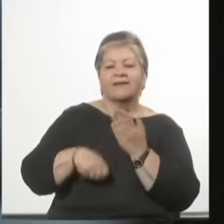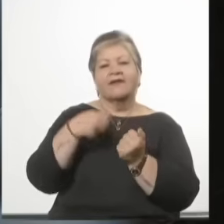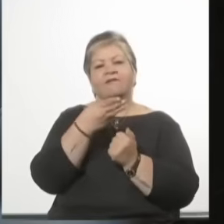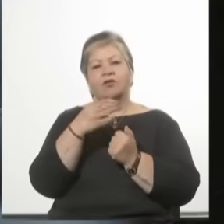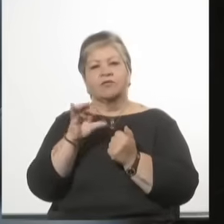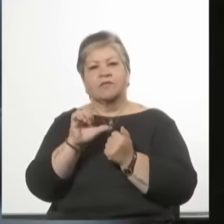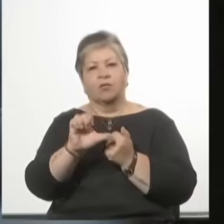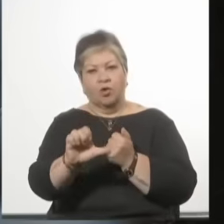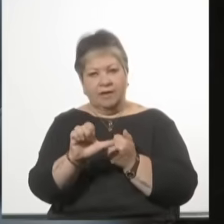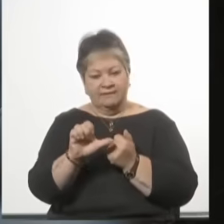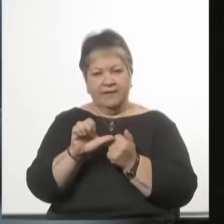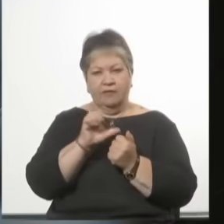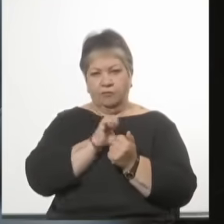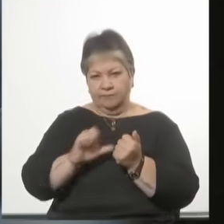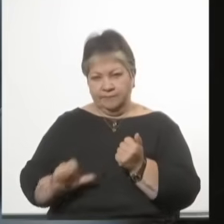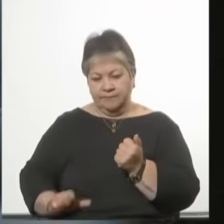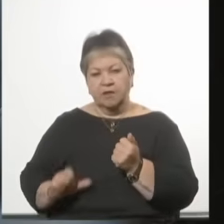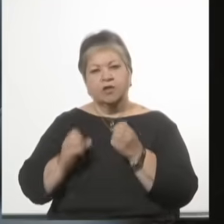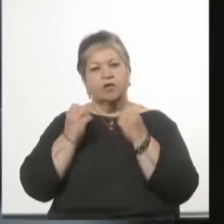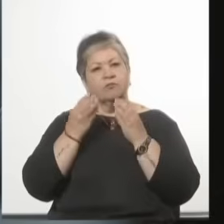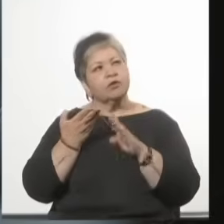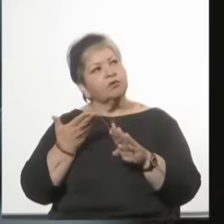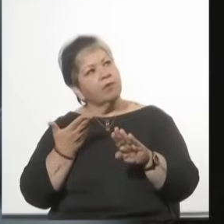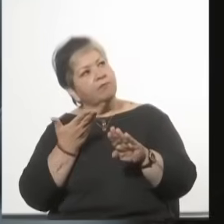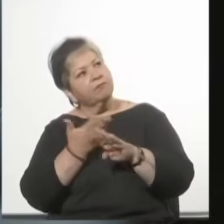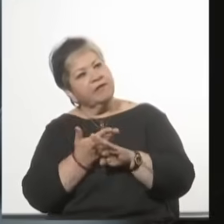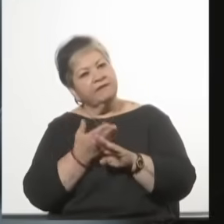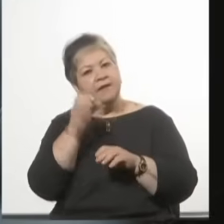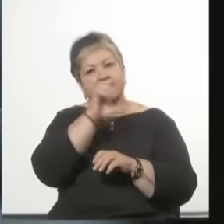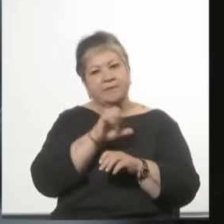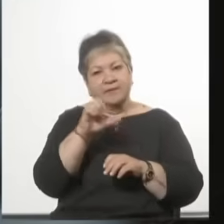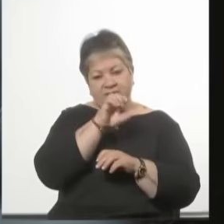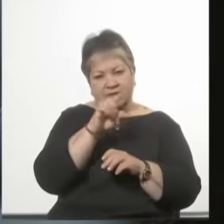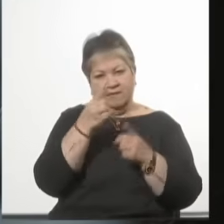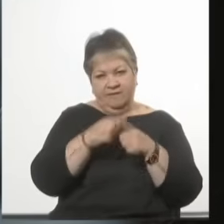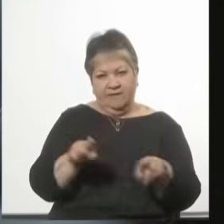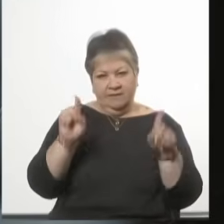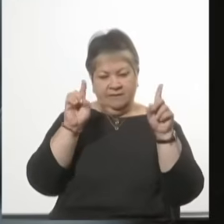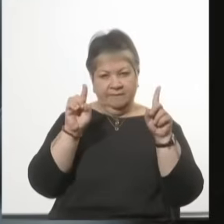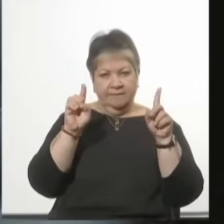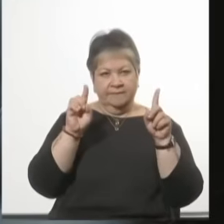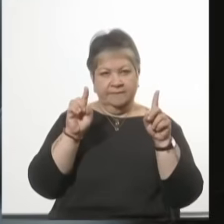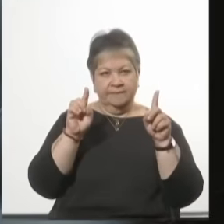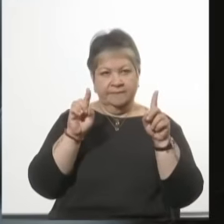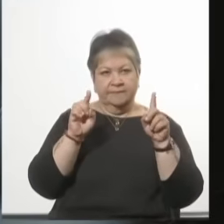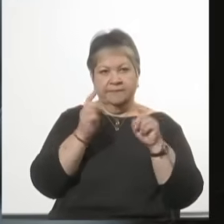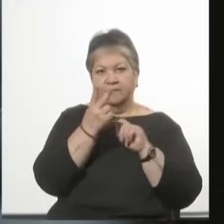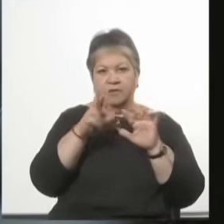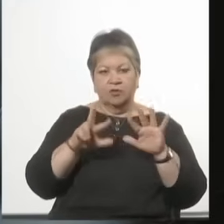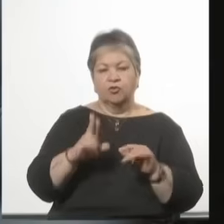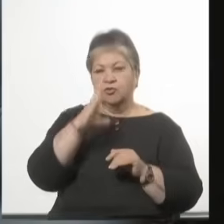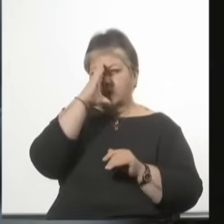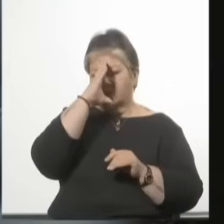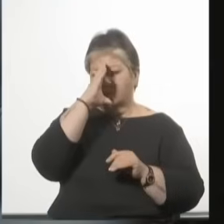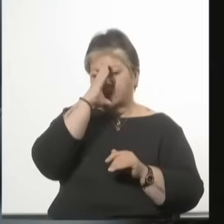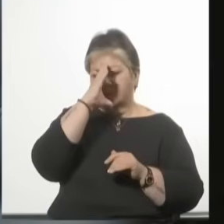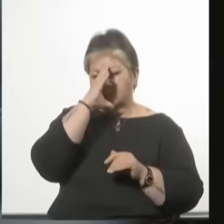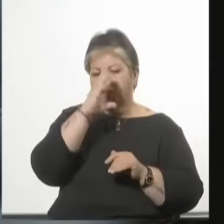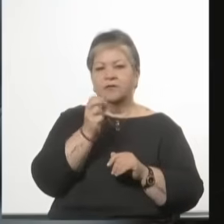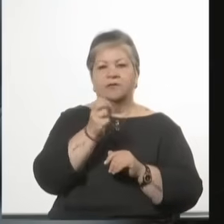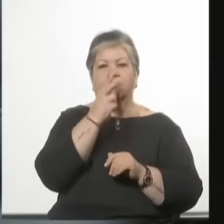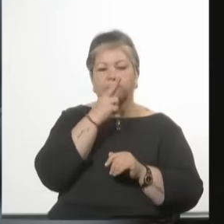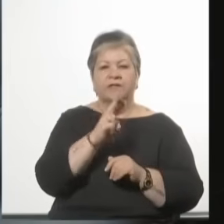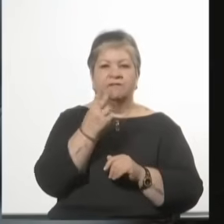Estado, por lo que han recurrido a una nueva empresa. El 28 de febrero de